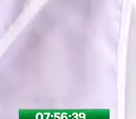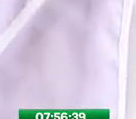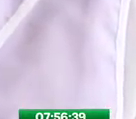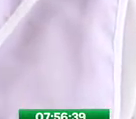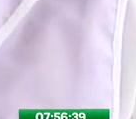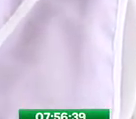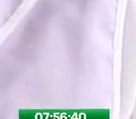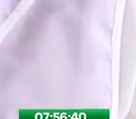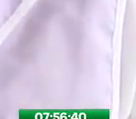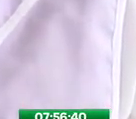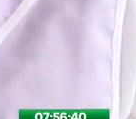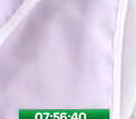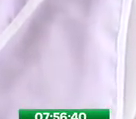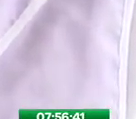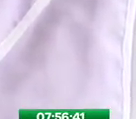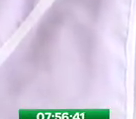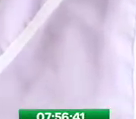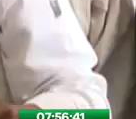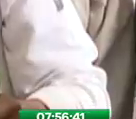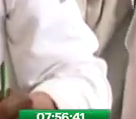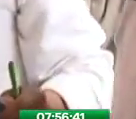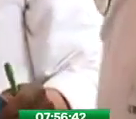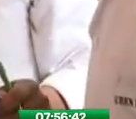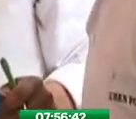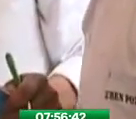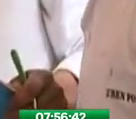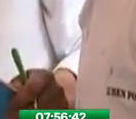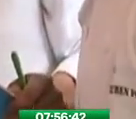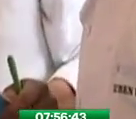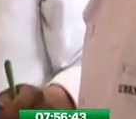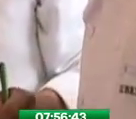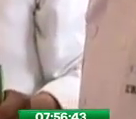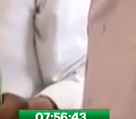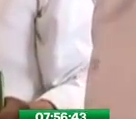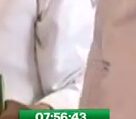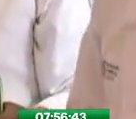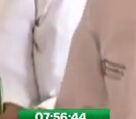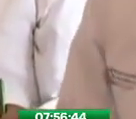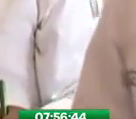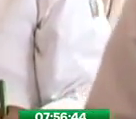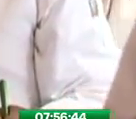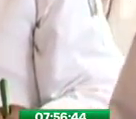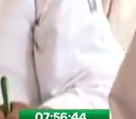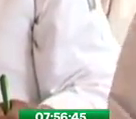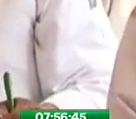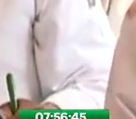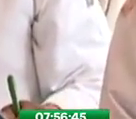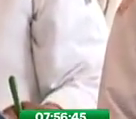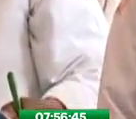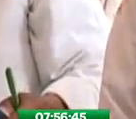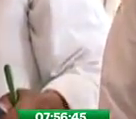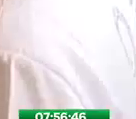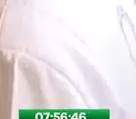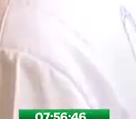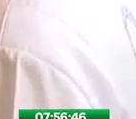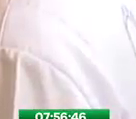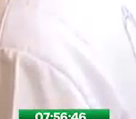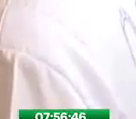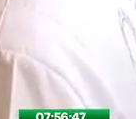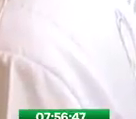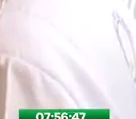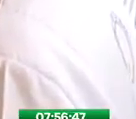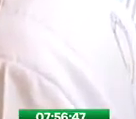gusta preparar todo lo que se me presenta. La tarea de degustar y calificar la presentación, el aroma y por supuesto el